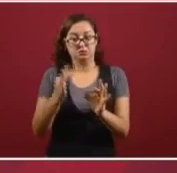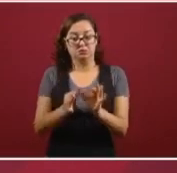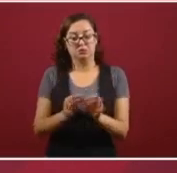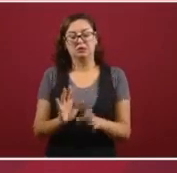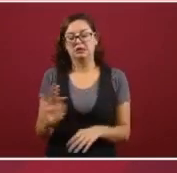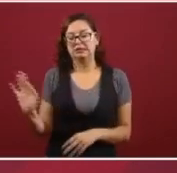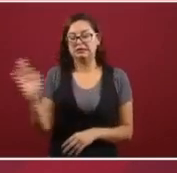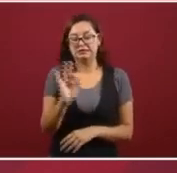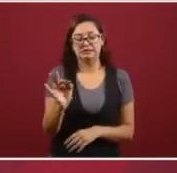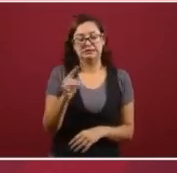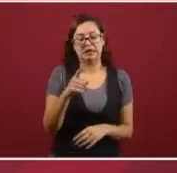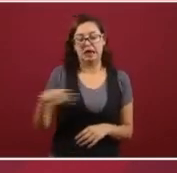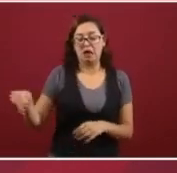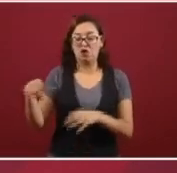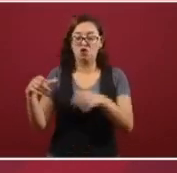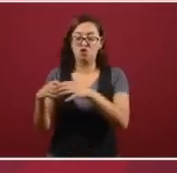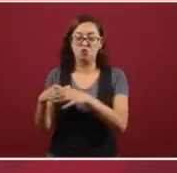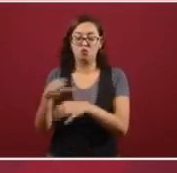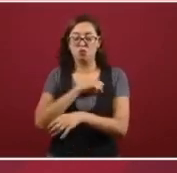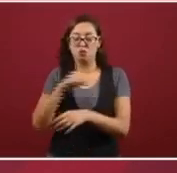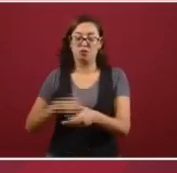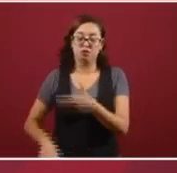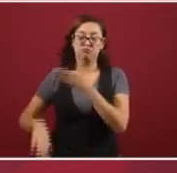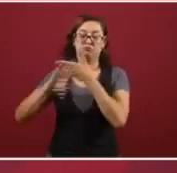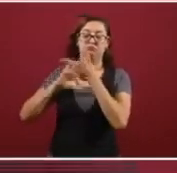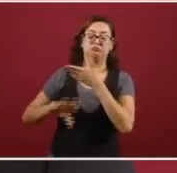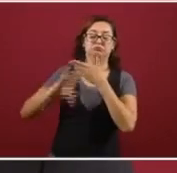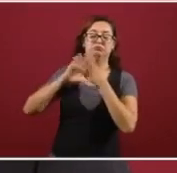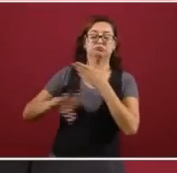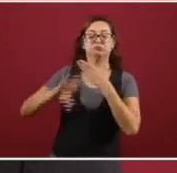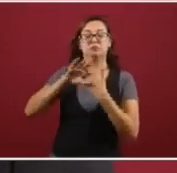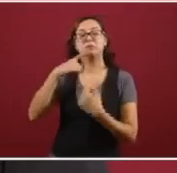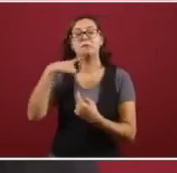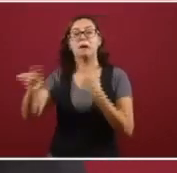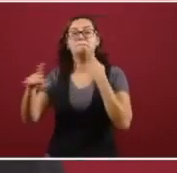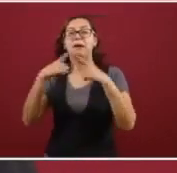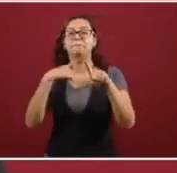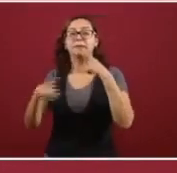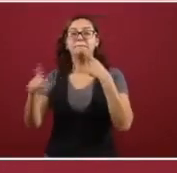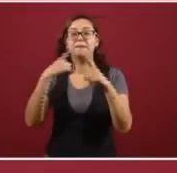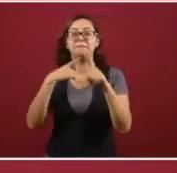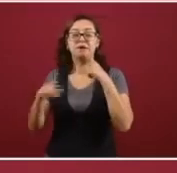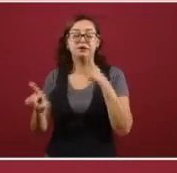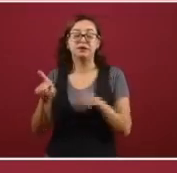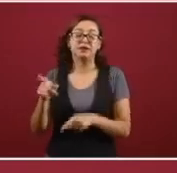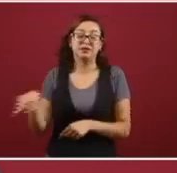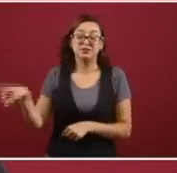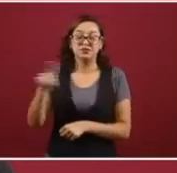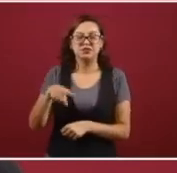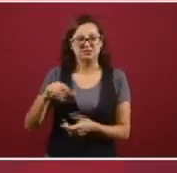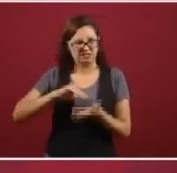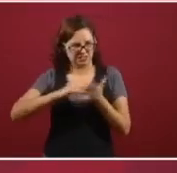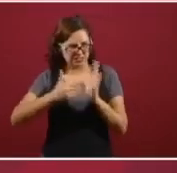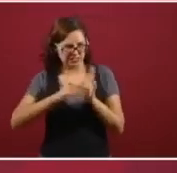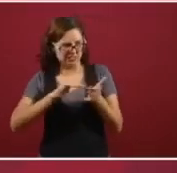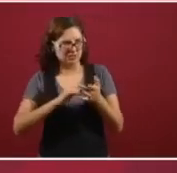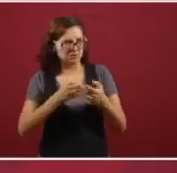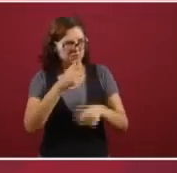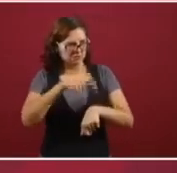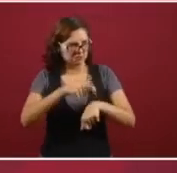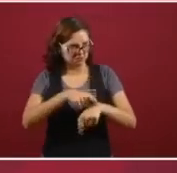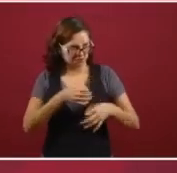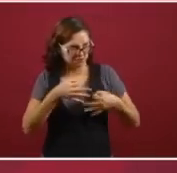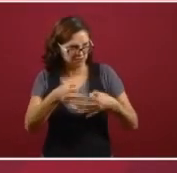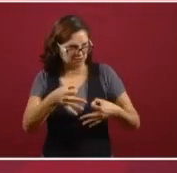Arts, donde murieron 2 presuntos criminales israelíes, el titular del Ejecutivo descartó cualquier tipo de intervencionismo en el país o riesgo